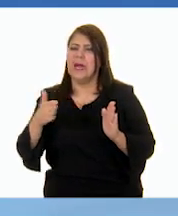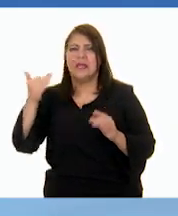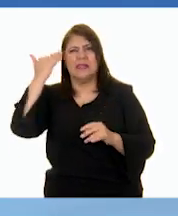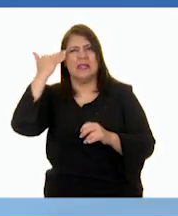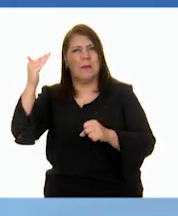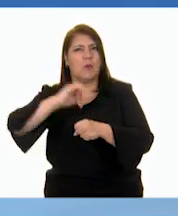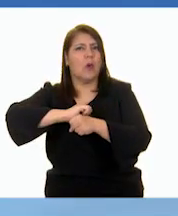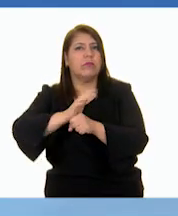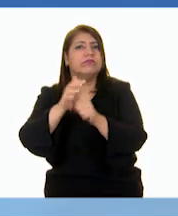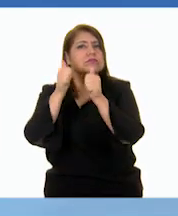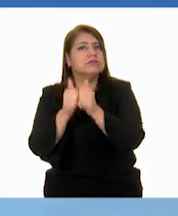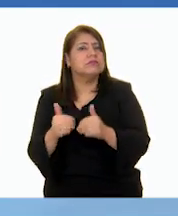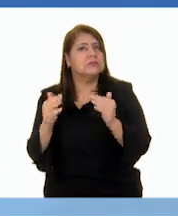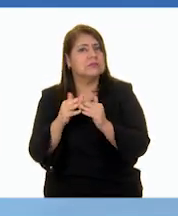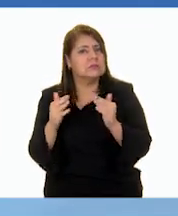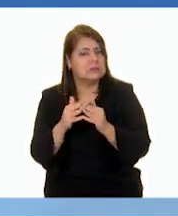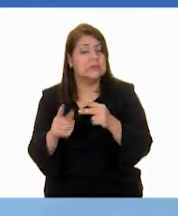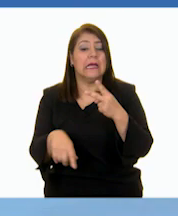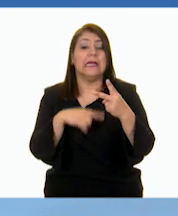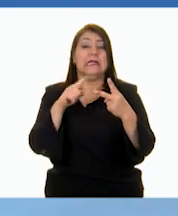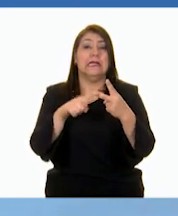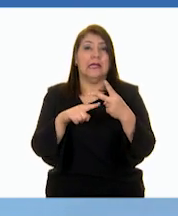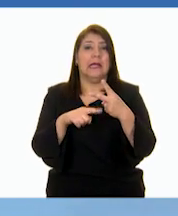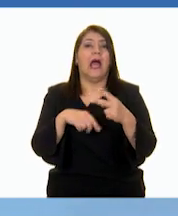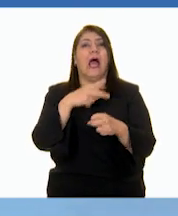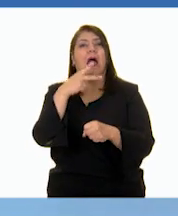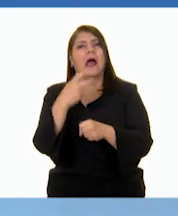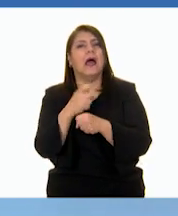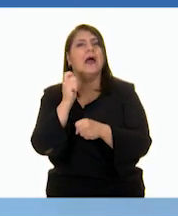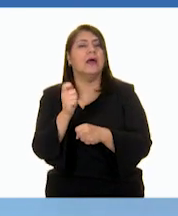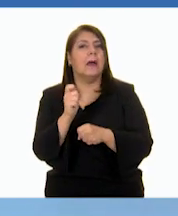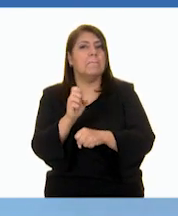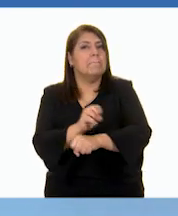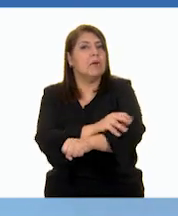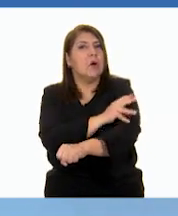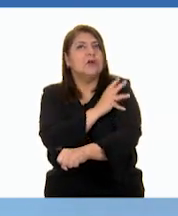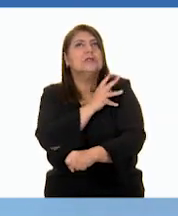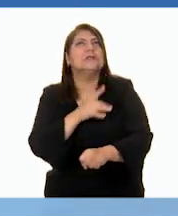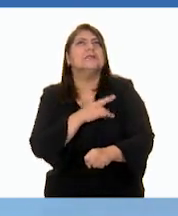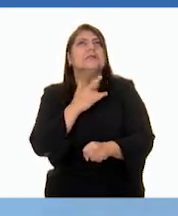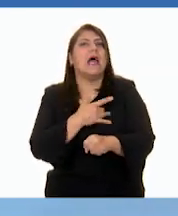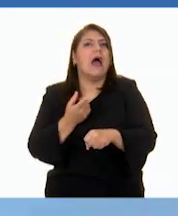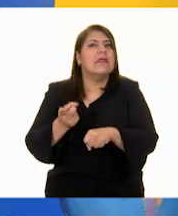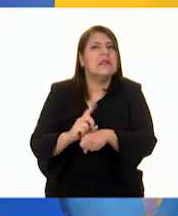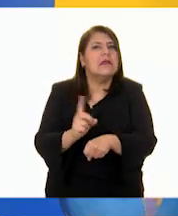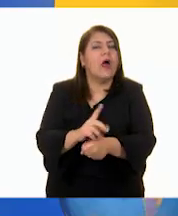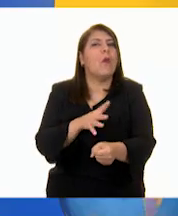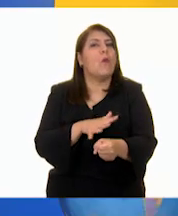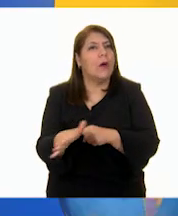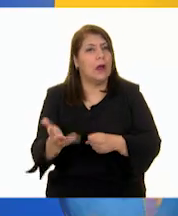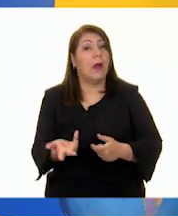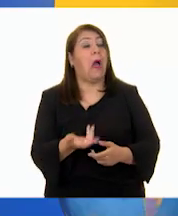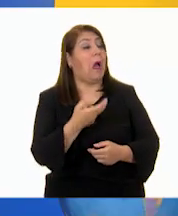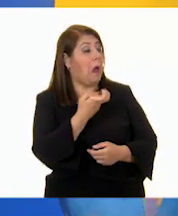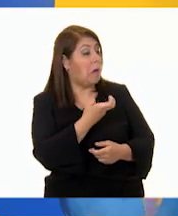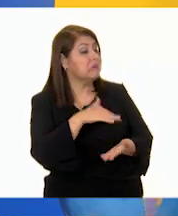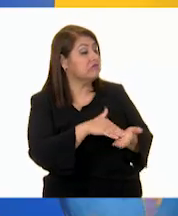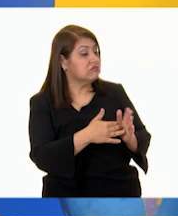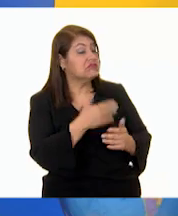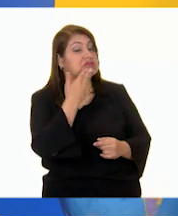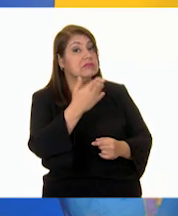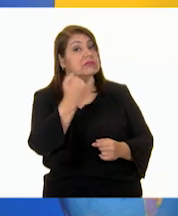confinamiento. Y la segunda, sobre las emociones que experimentan cada día. Me parece muy buena estrategia,